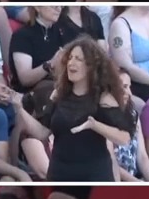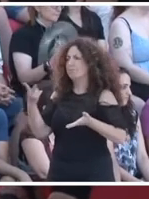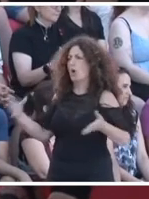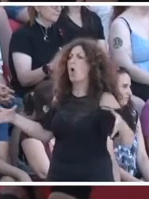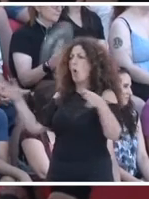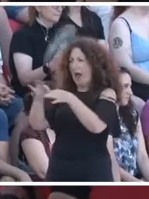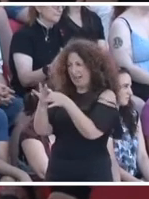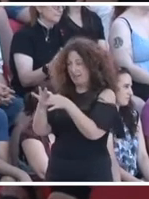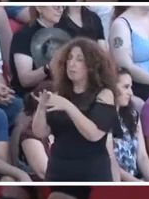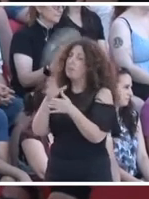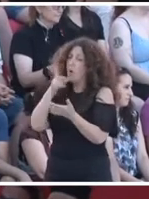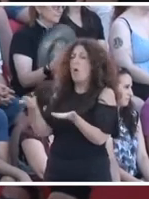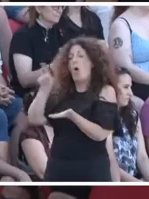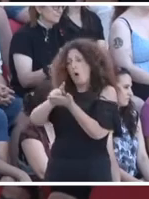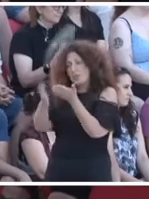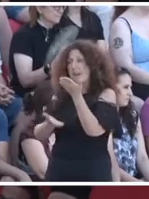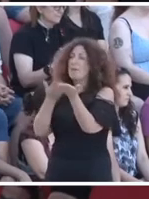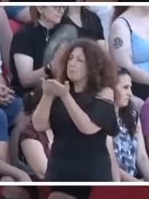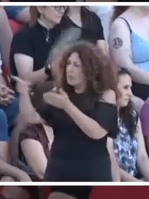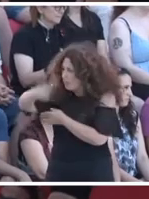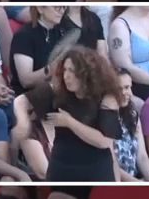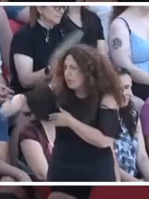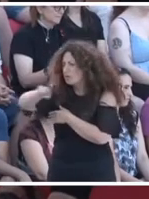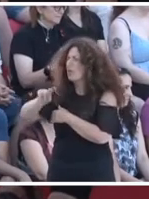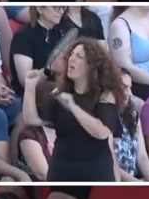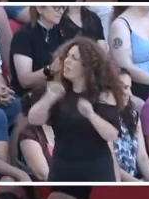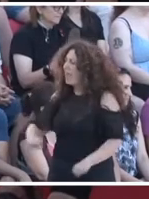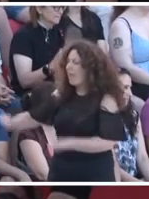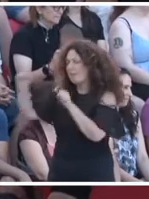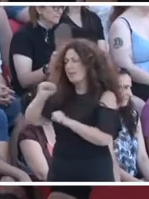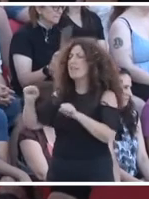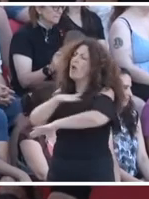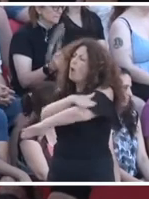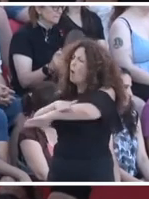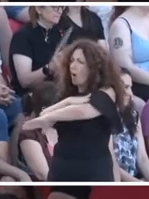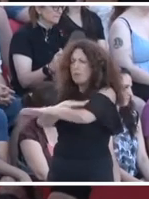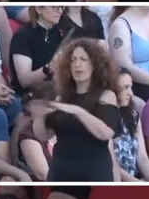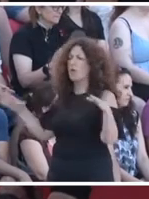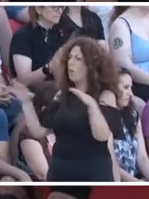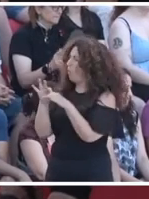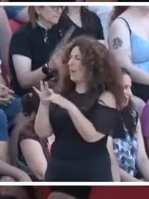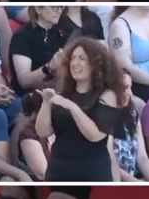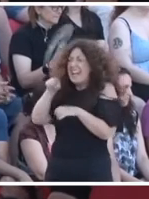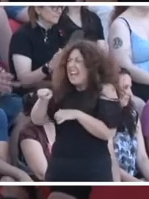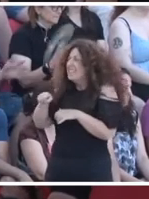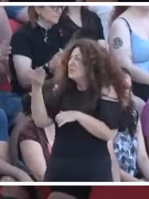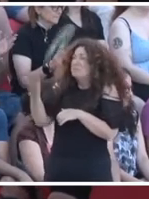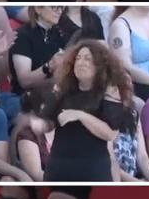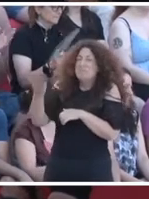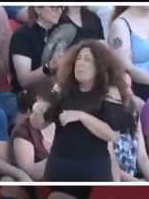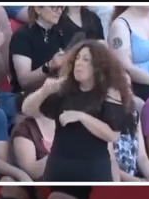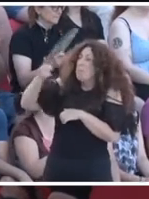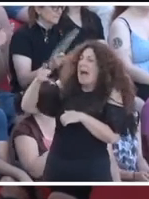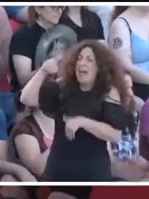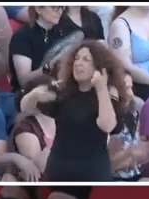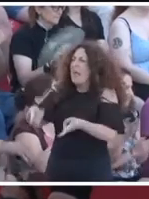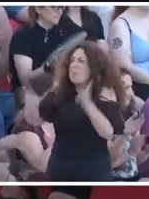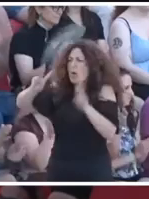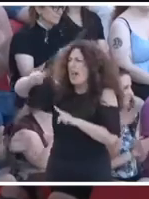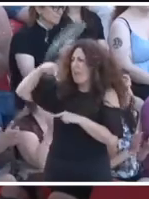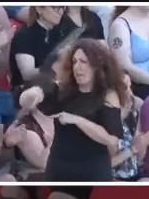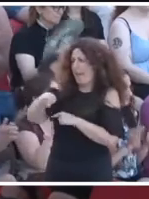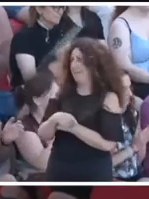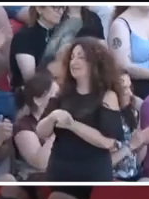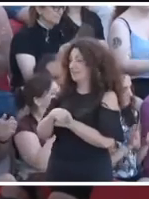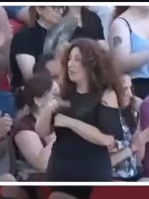eso os pido, compañeros y compañeras, que defendáis la coalición como el mejor patrimonio democrático que tiene este país,